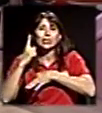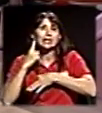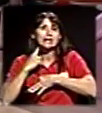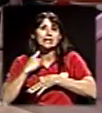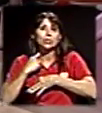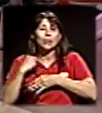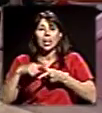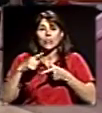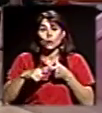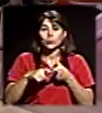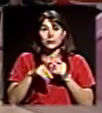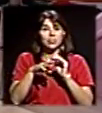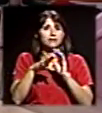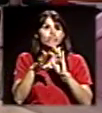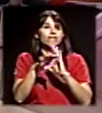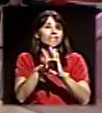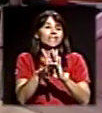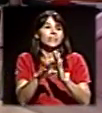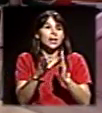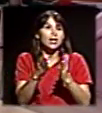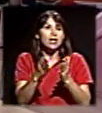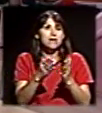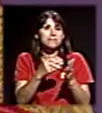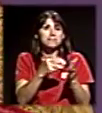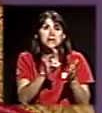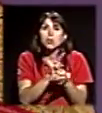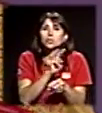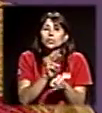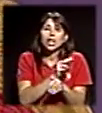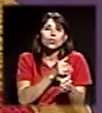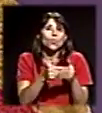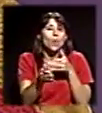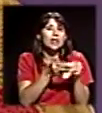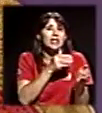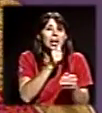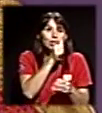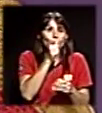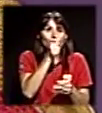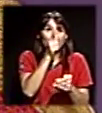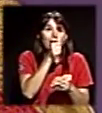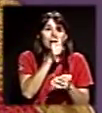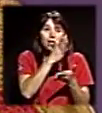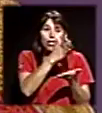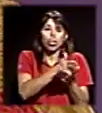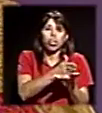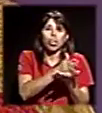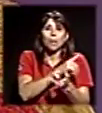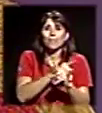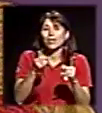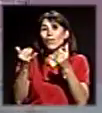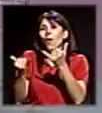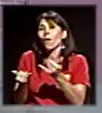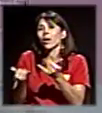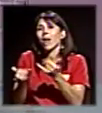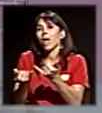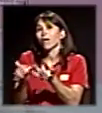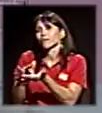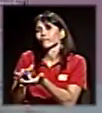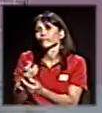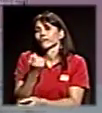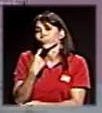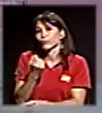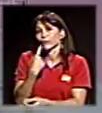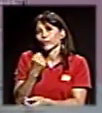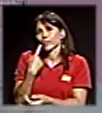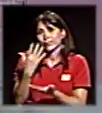consumir una cualquier sustancia pero ahora están consumiendo un producto psiquiátrico por ejemplo una